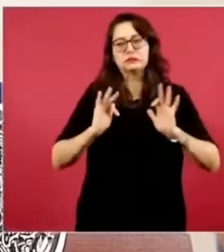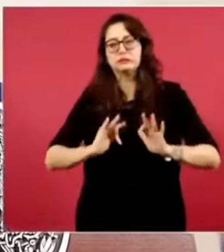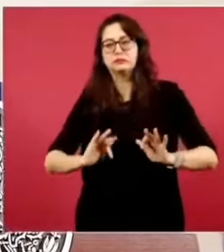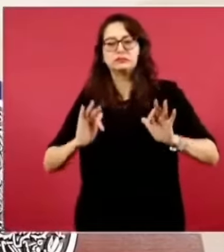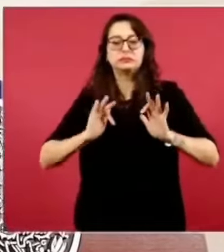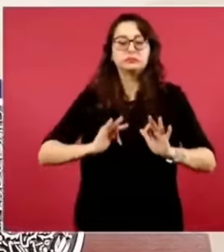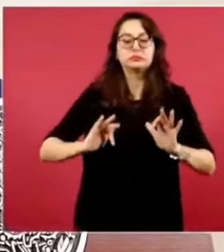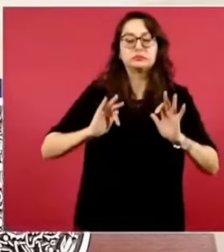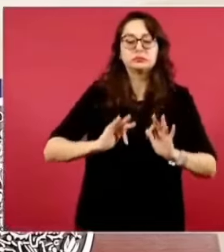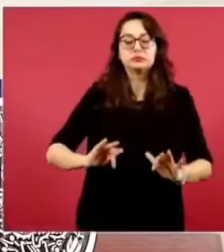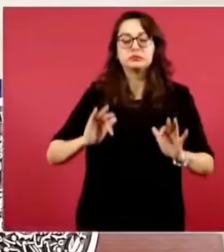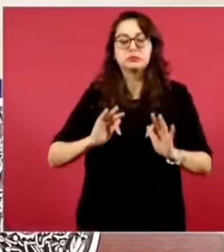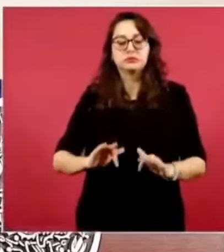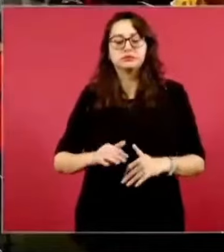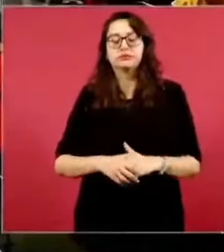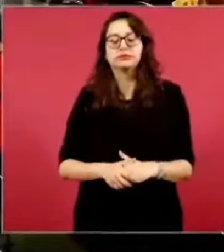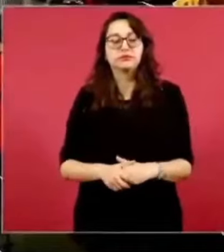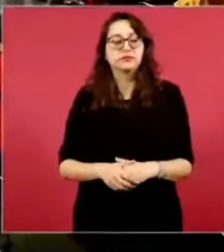reúnen